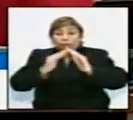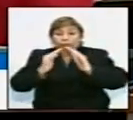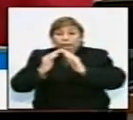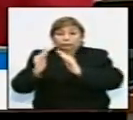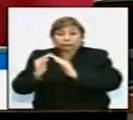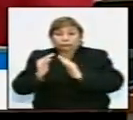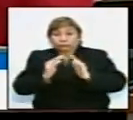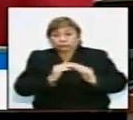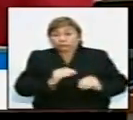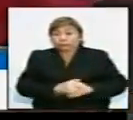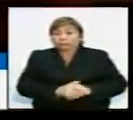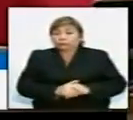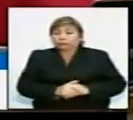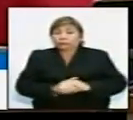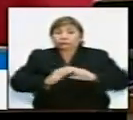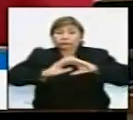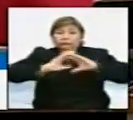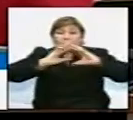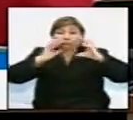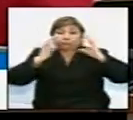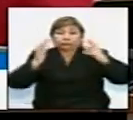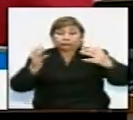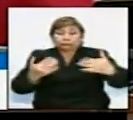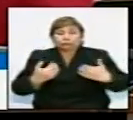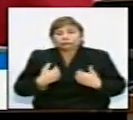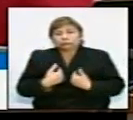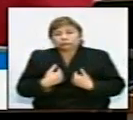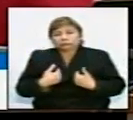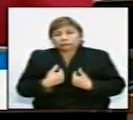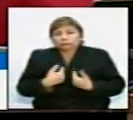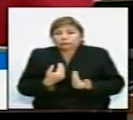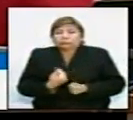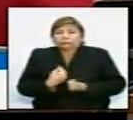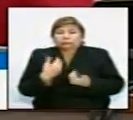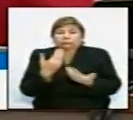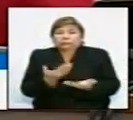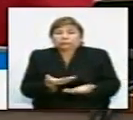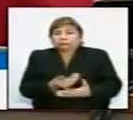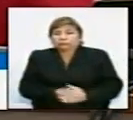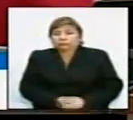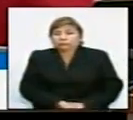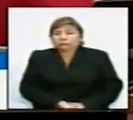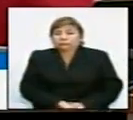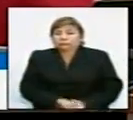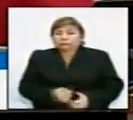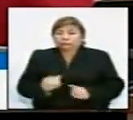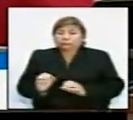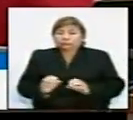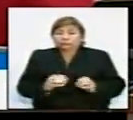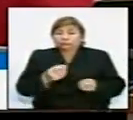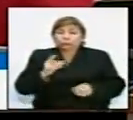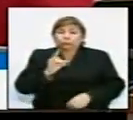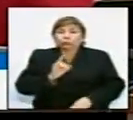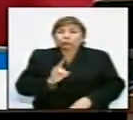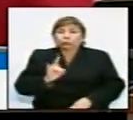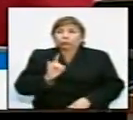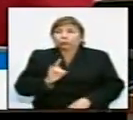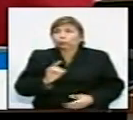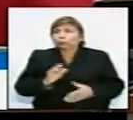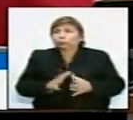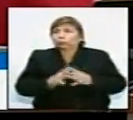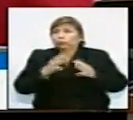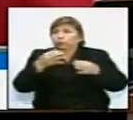viviendas, de los cobertizos, y se están entregando y se está haciendo un uso